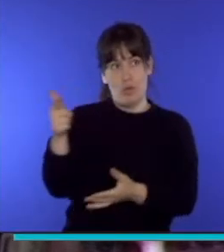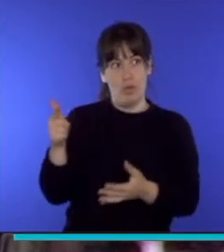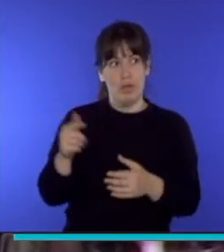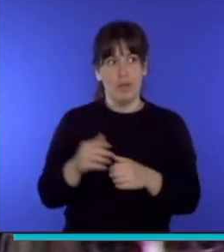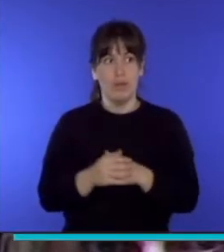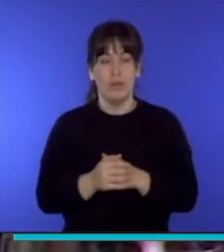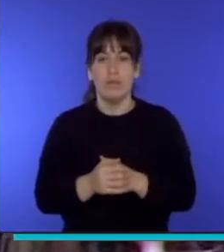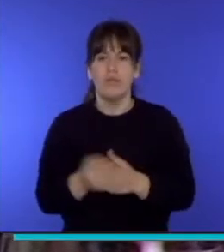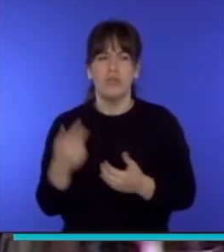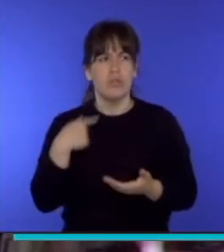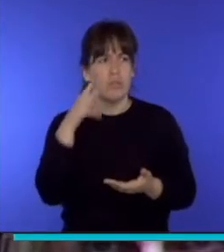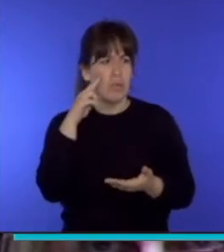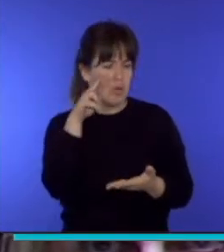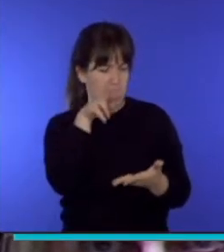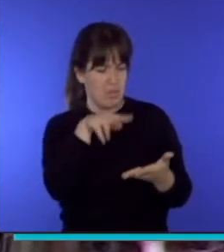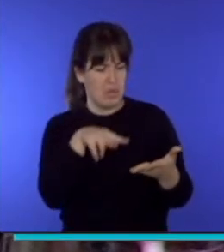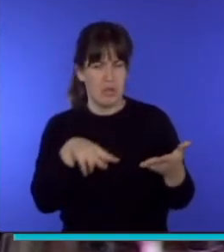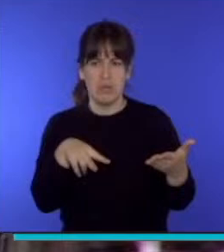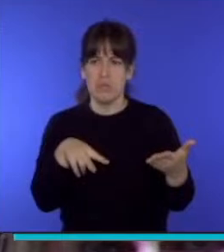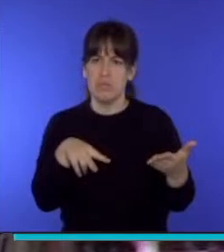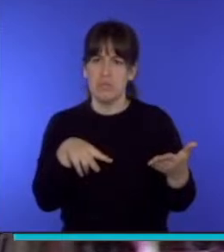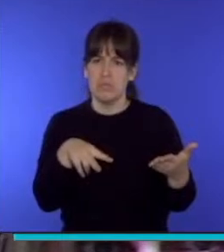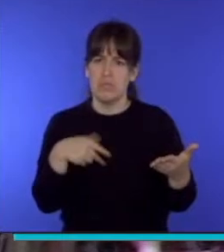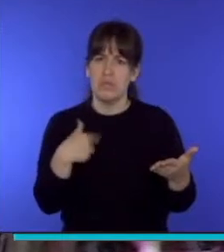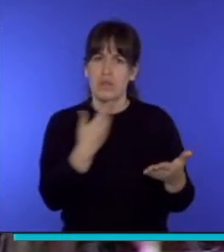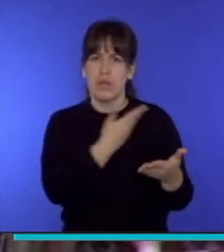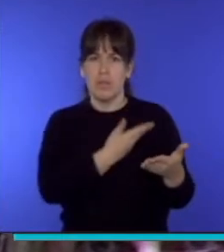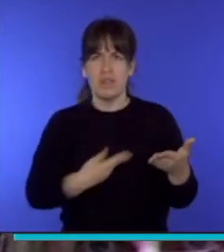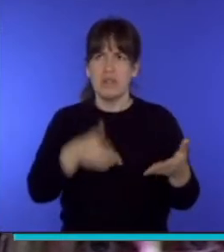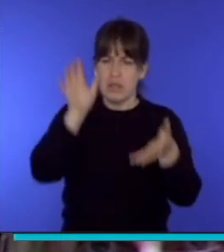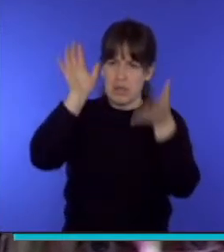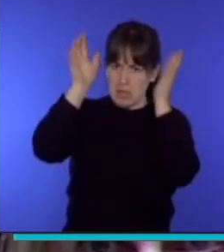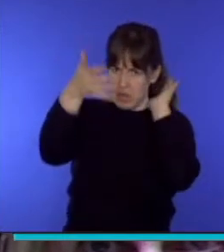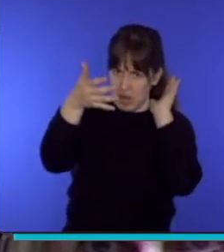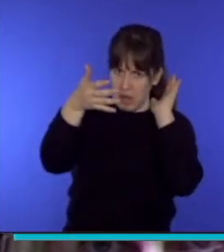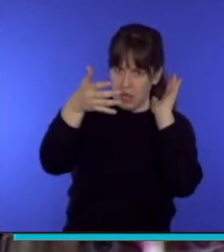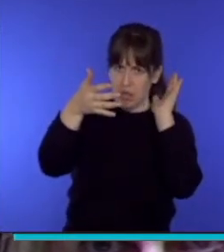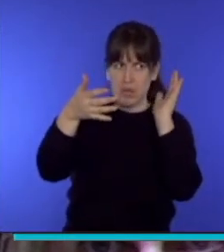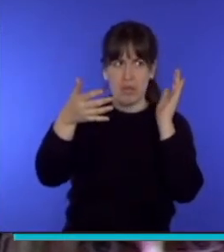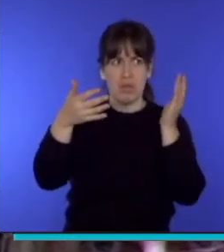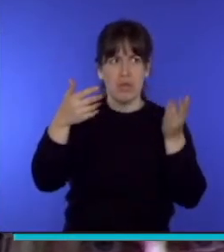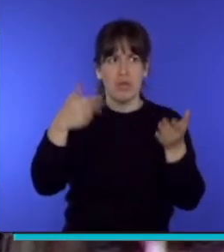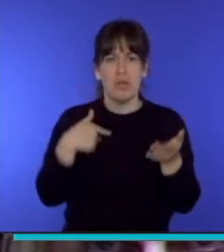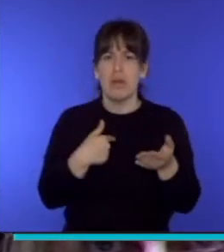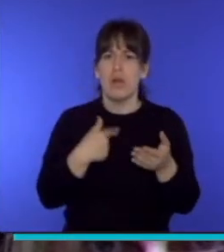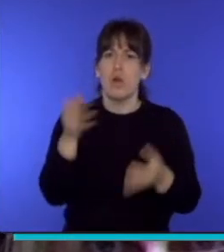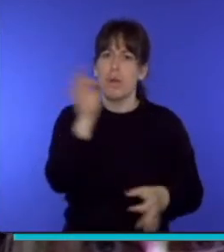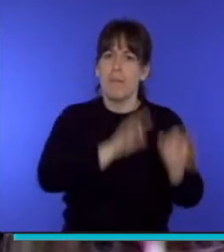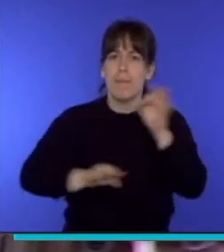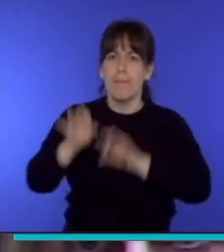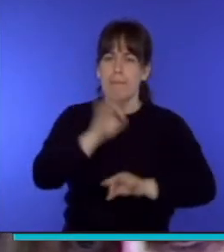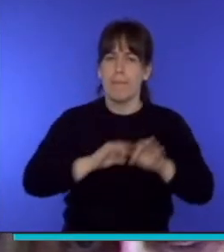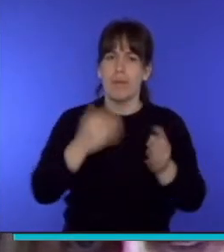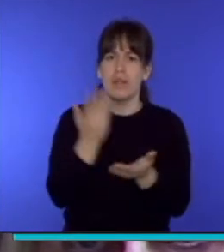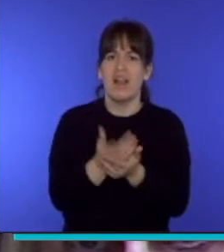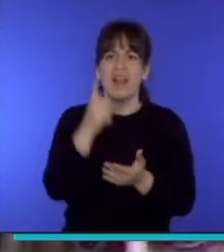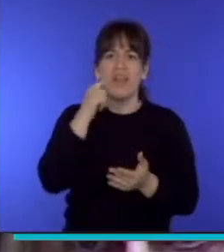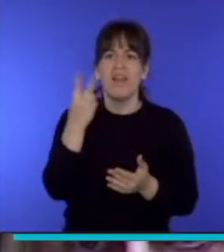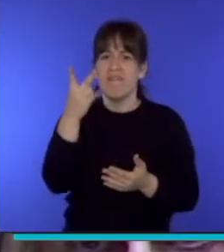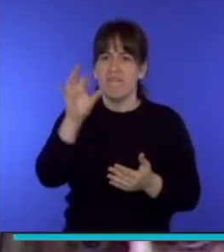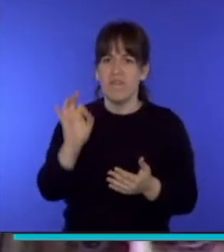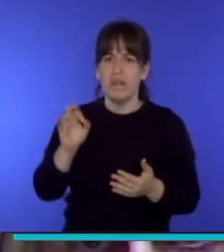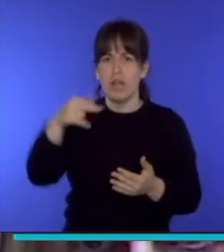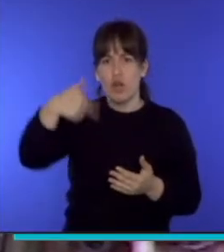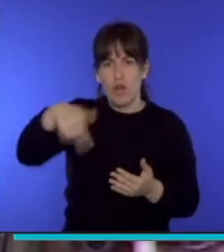Entonces me pongo a mirar. El presidente Javier Milei envió el proyecto de suspensión de la PASO el día 20 de noviembre